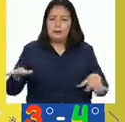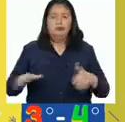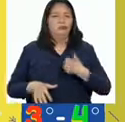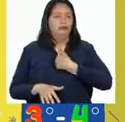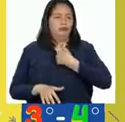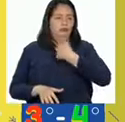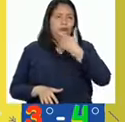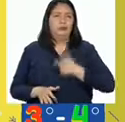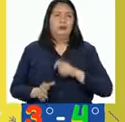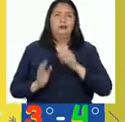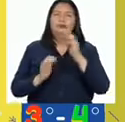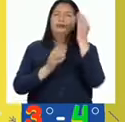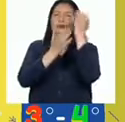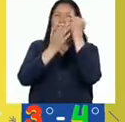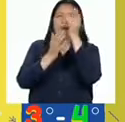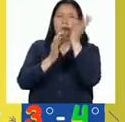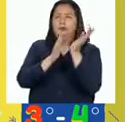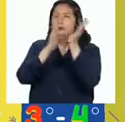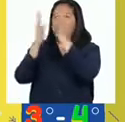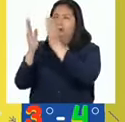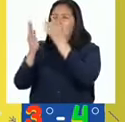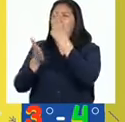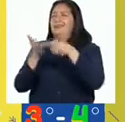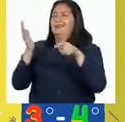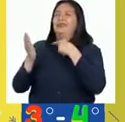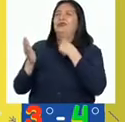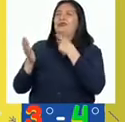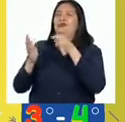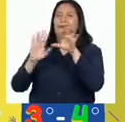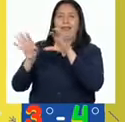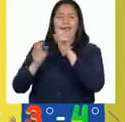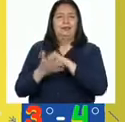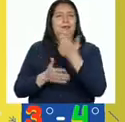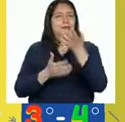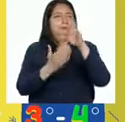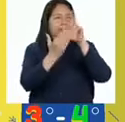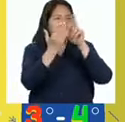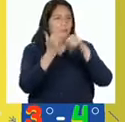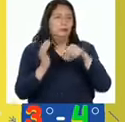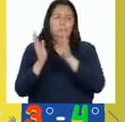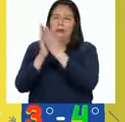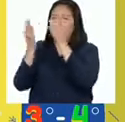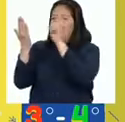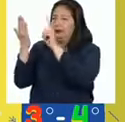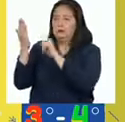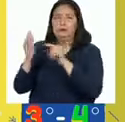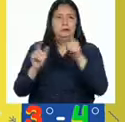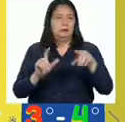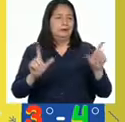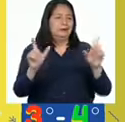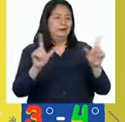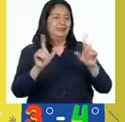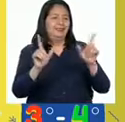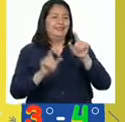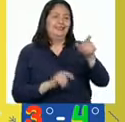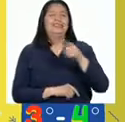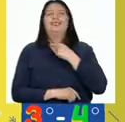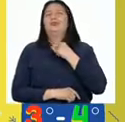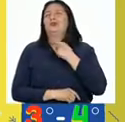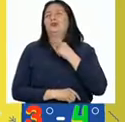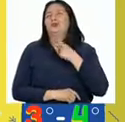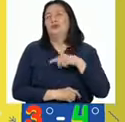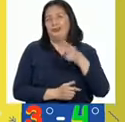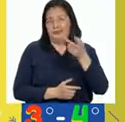Al lado de su dibujo están dibujadas sus actividades favoritas como la pintura, la lectura y el televisor que señala su gusto por